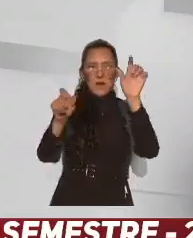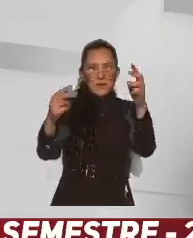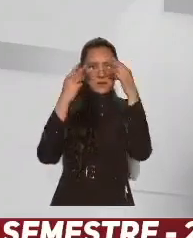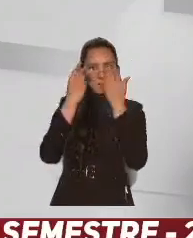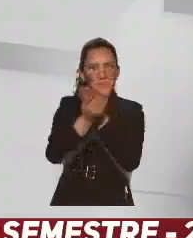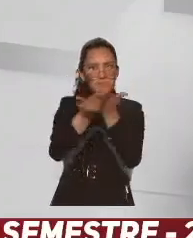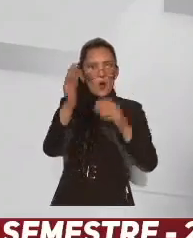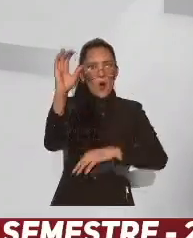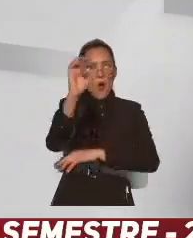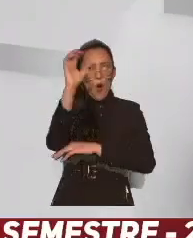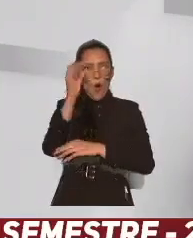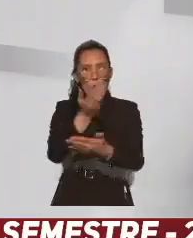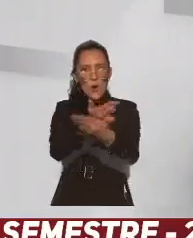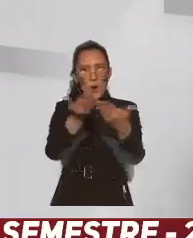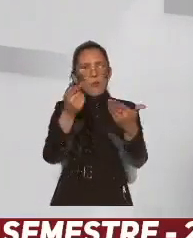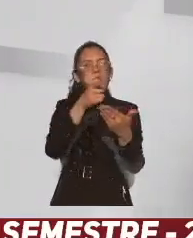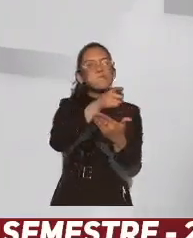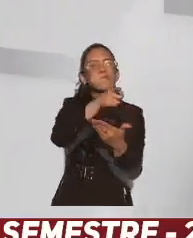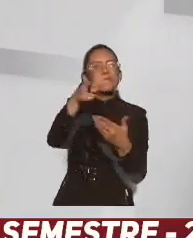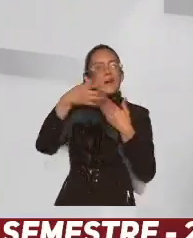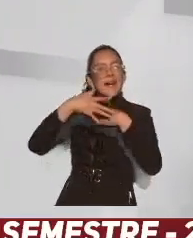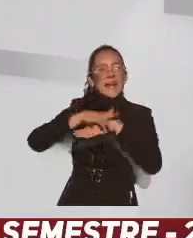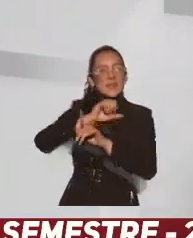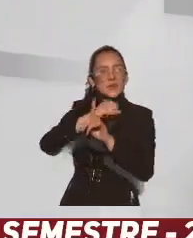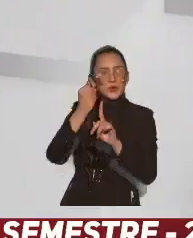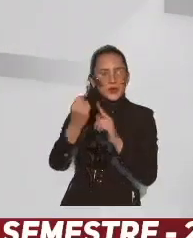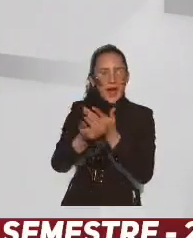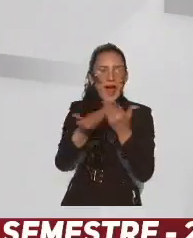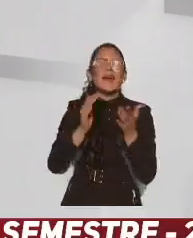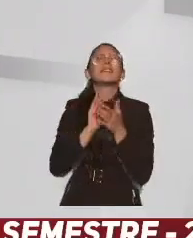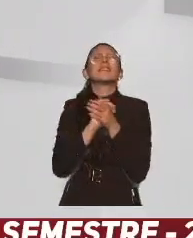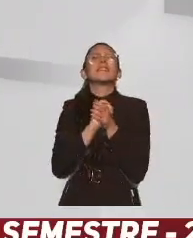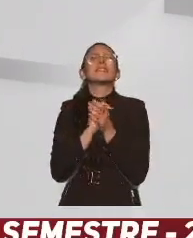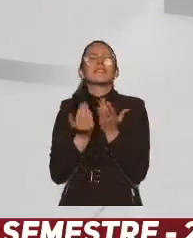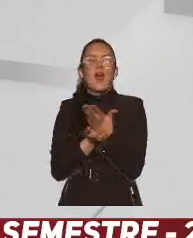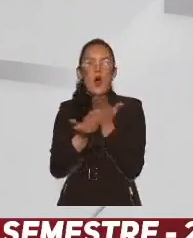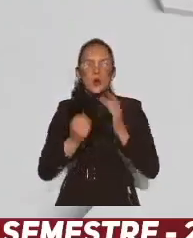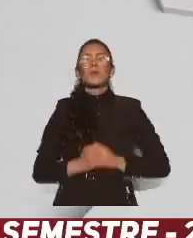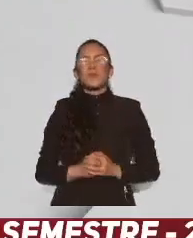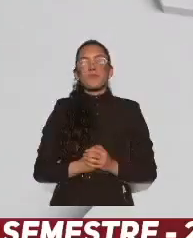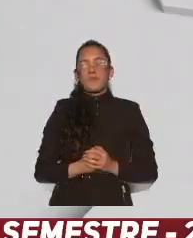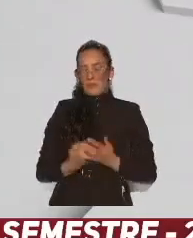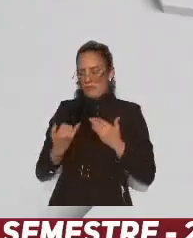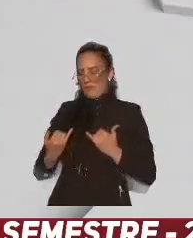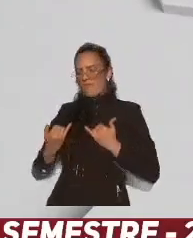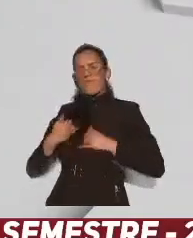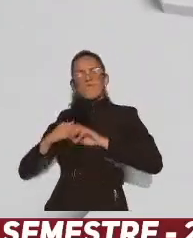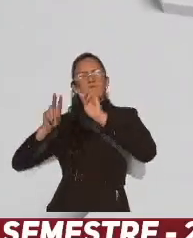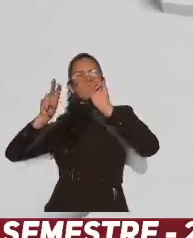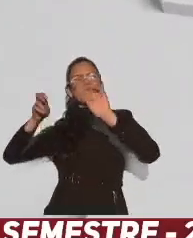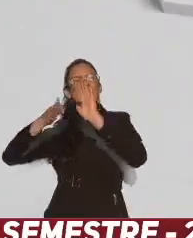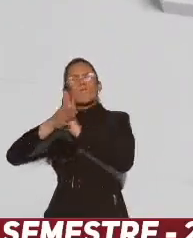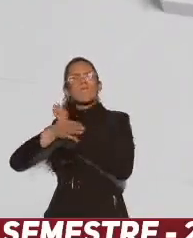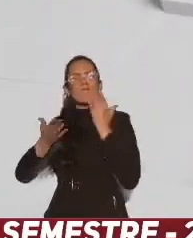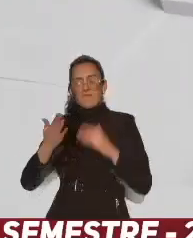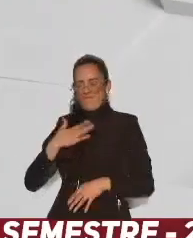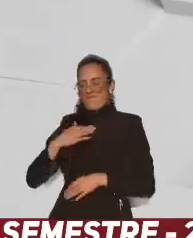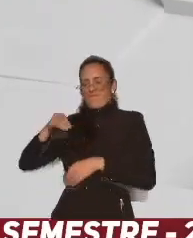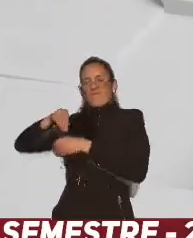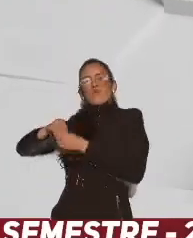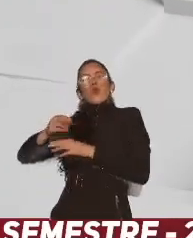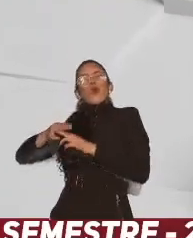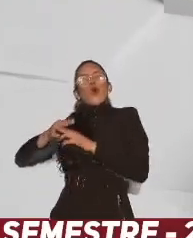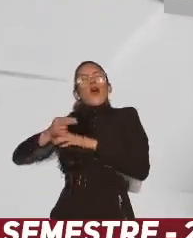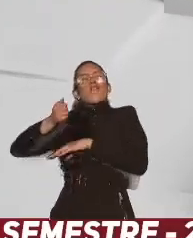nos ven por las redes sociales. A continuación vamos a ver la gestión desarrollada por la Jefatura de Estado Mayor de Planeación